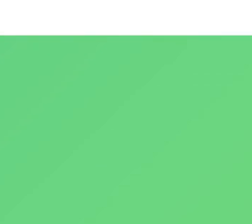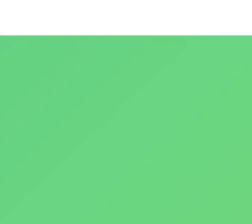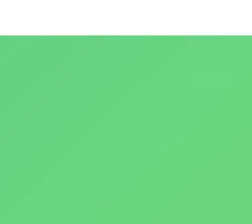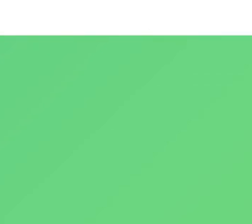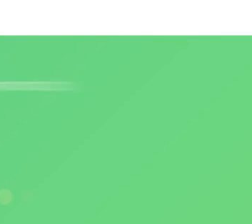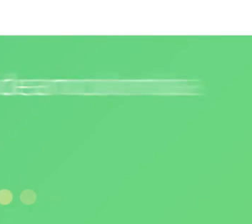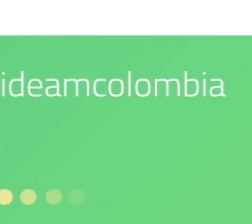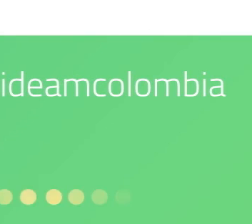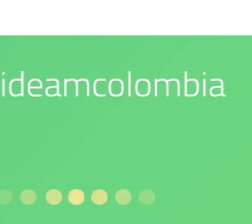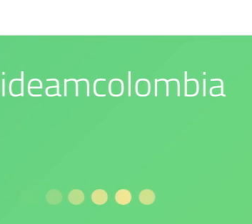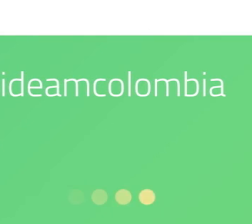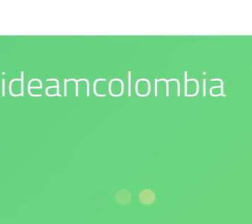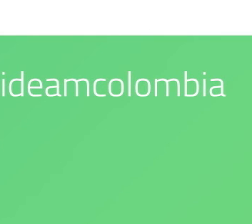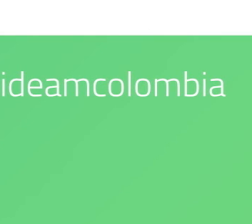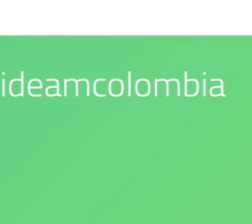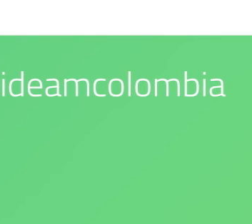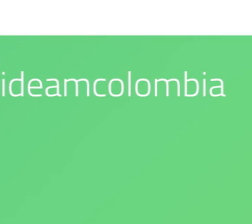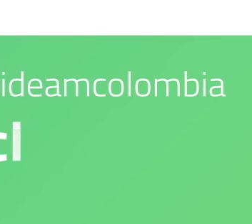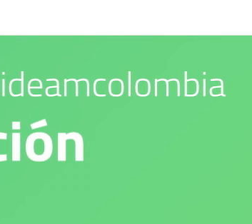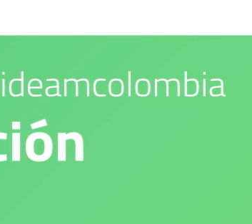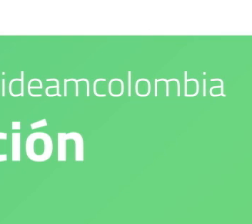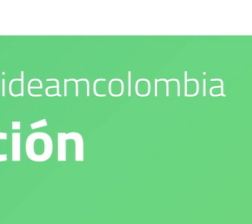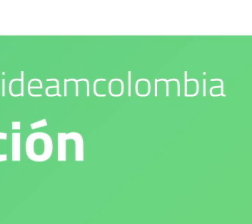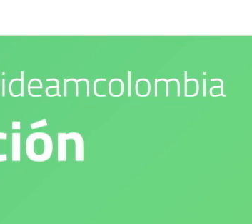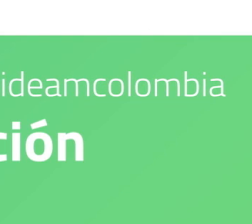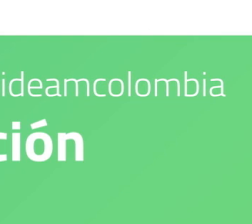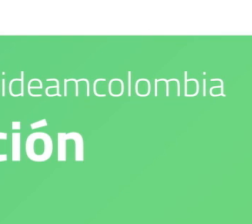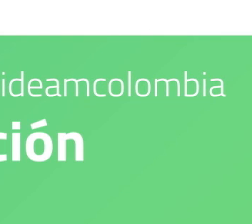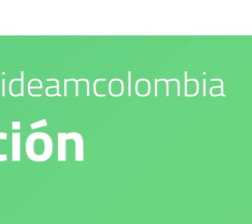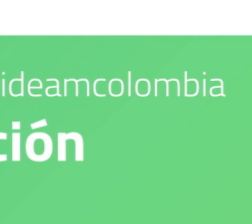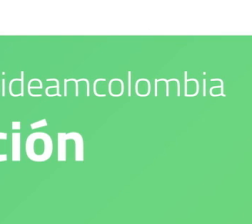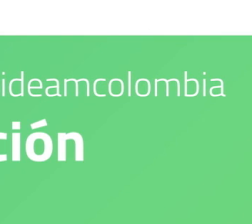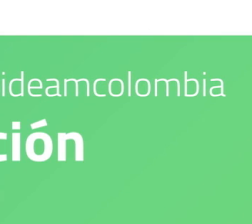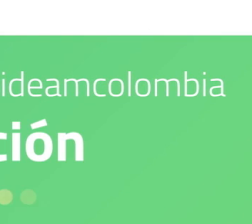compromiso es con el medio ambiente. IDEAM es confianza y prevención.